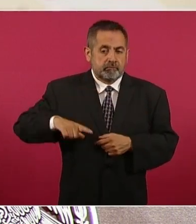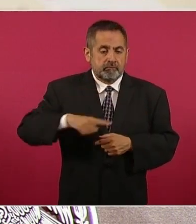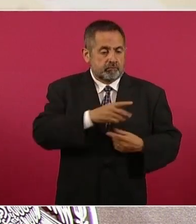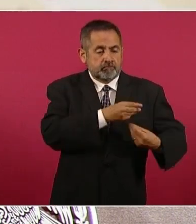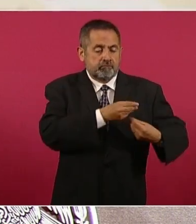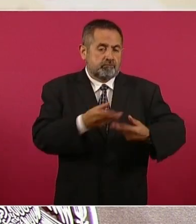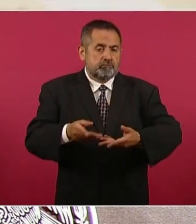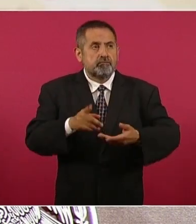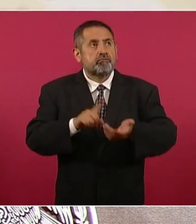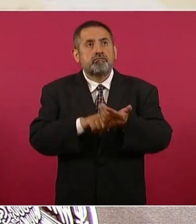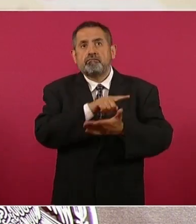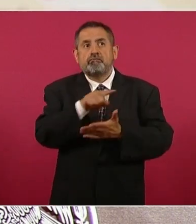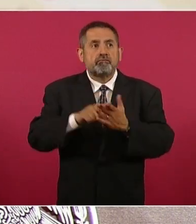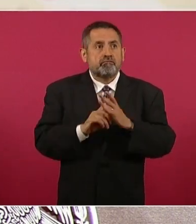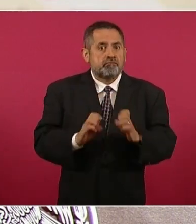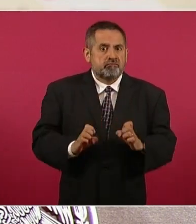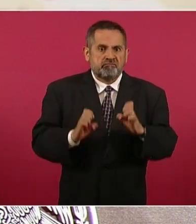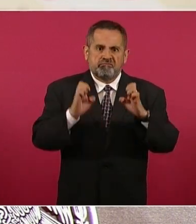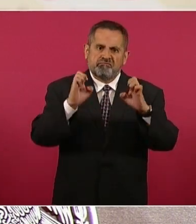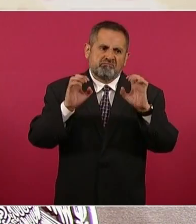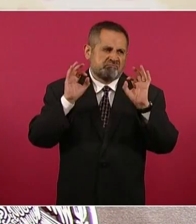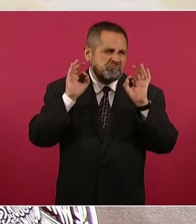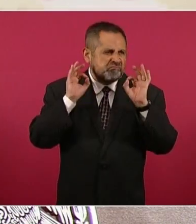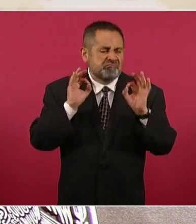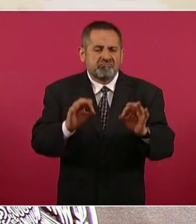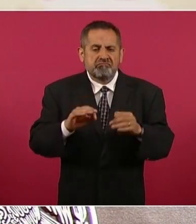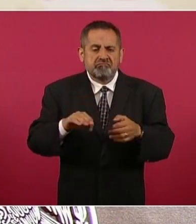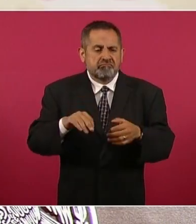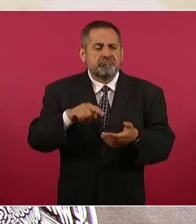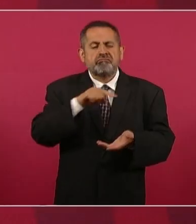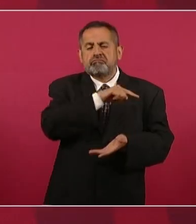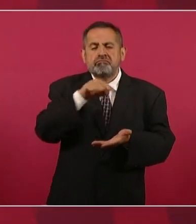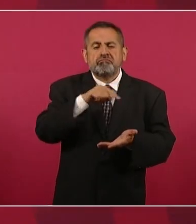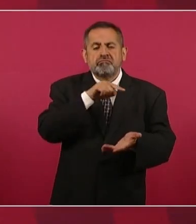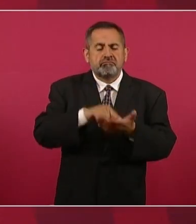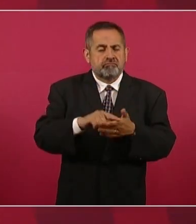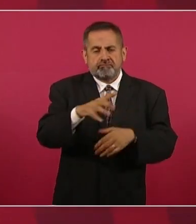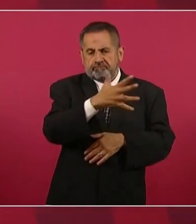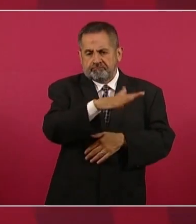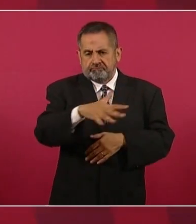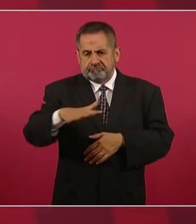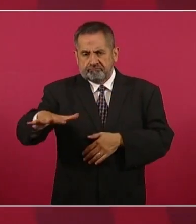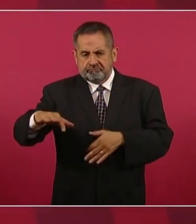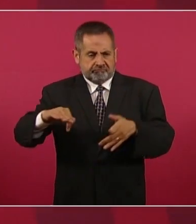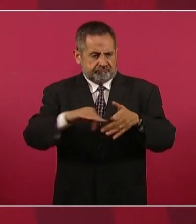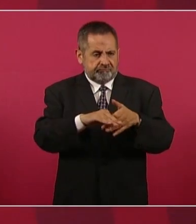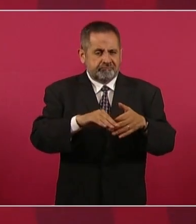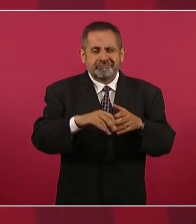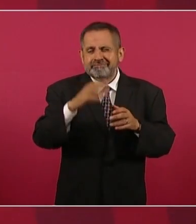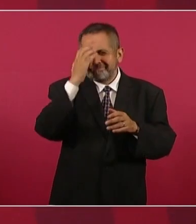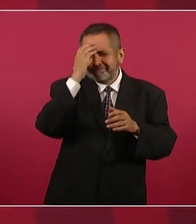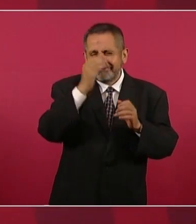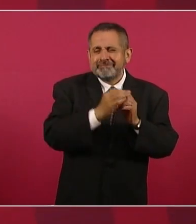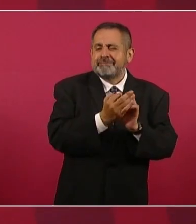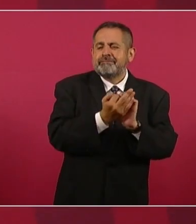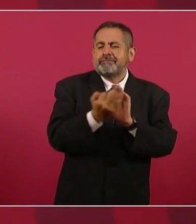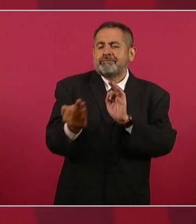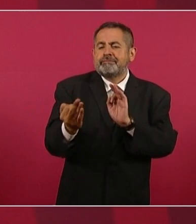es de un edificio inteligente que está en la costera, que está en lo que se conoce enfrente de